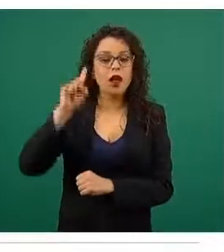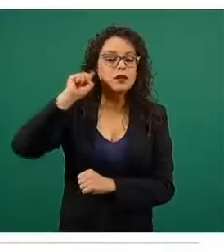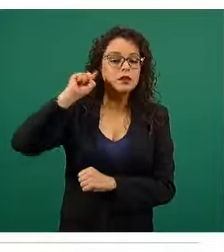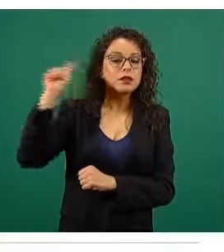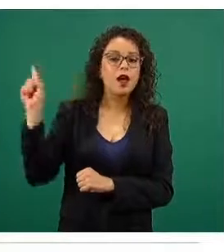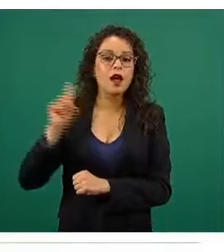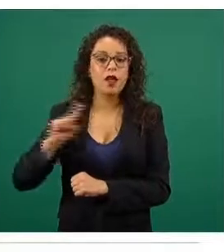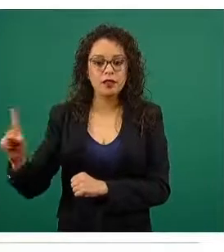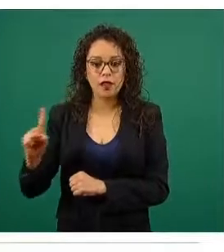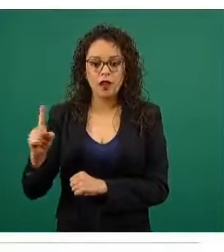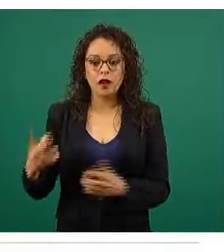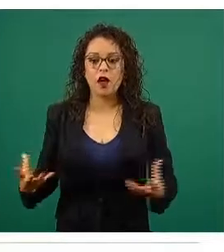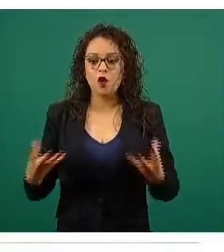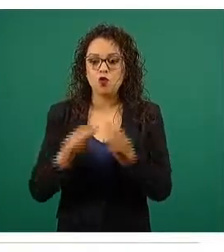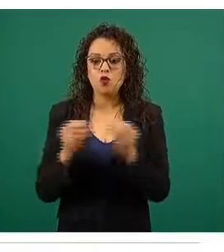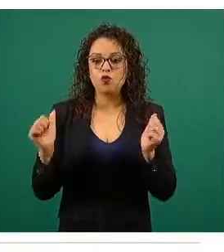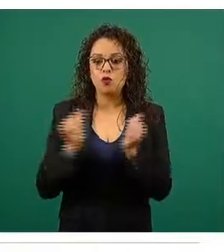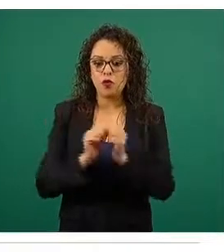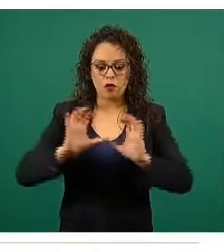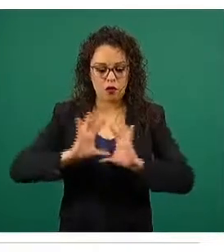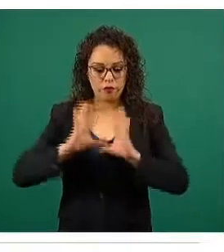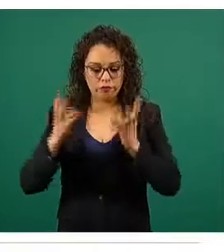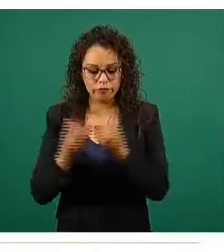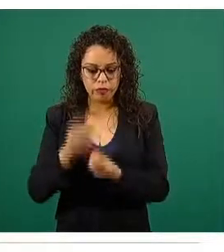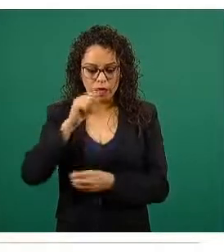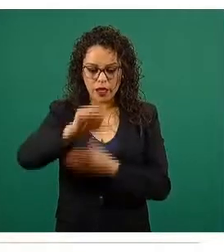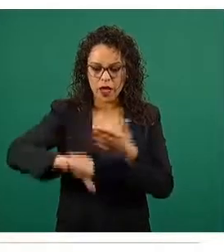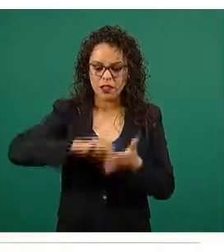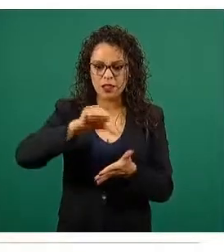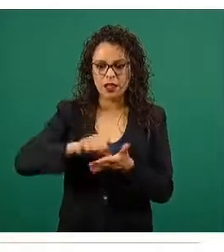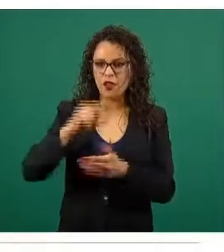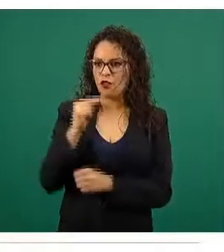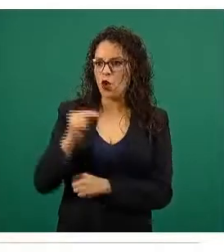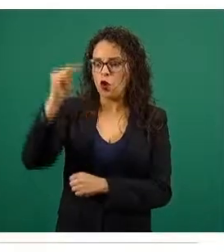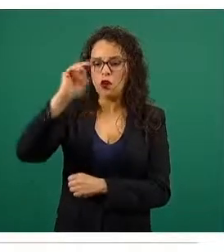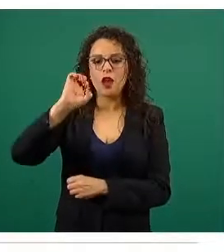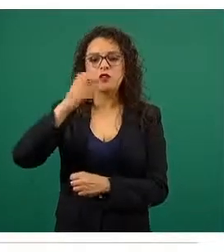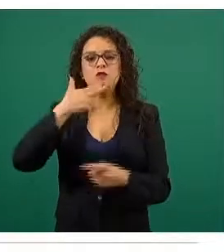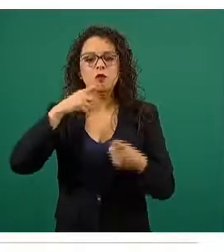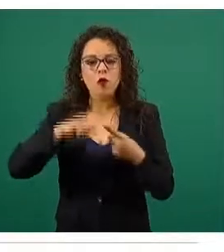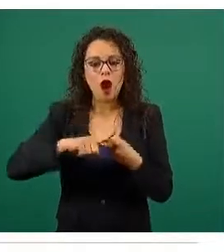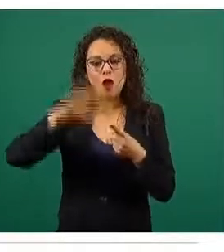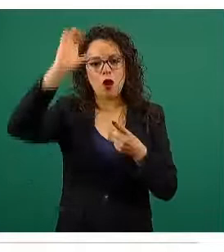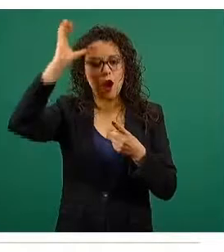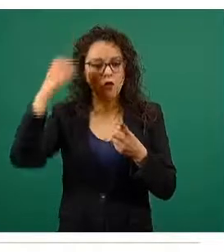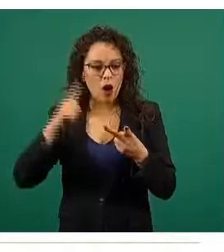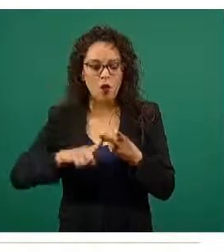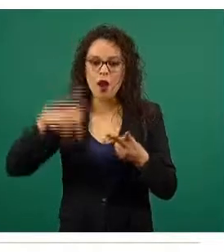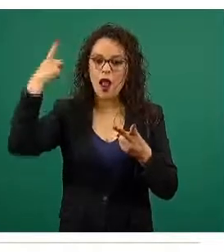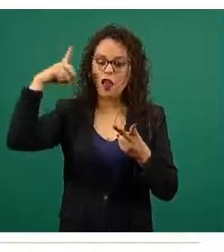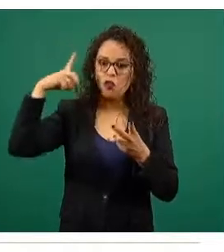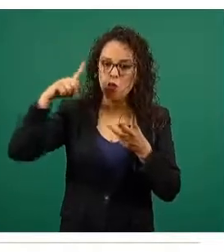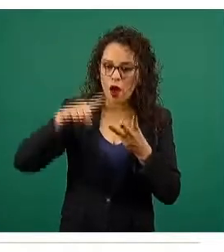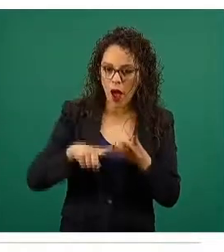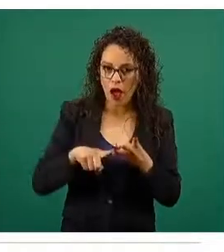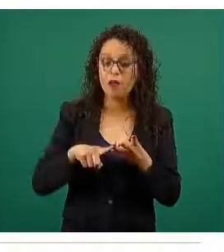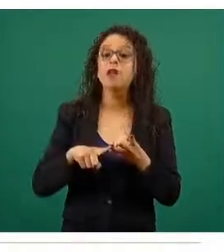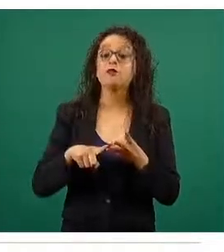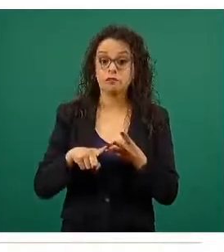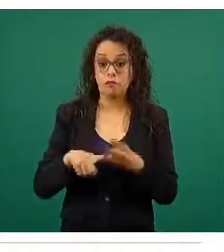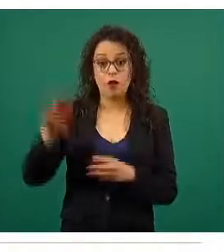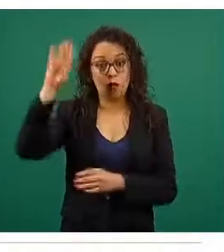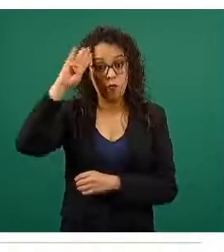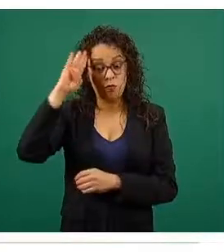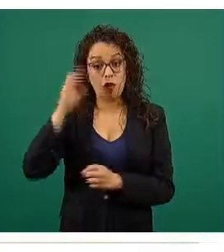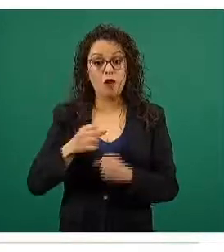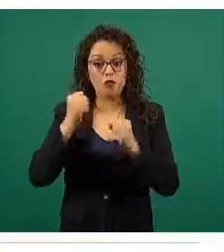con el conglomerado de estados de la zona centro-norte, Chihuahua, Coahuila, Durango, tuvo un ascenso muy